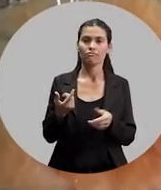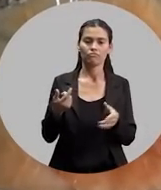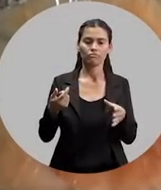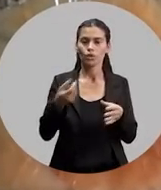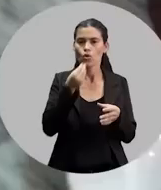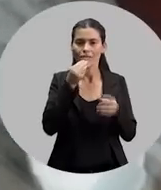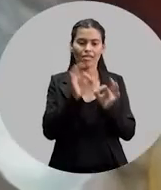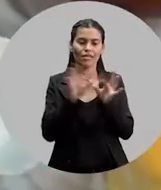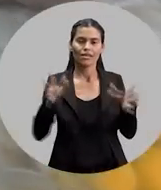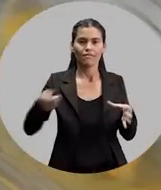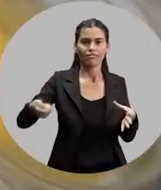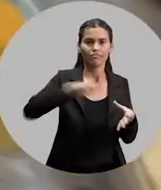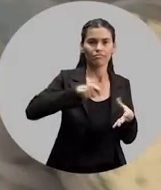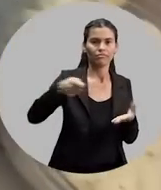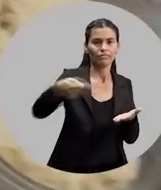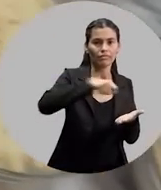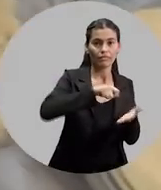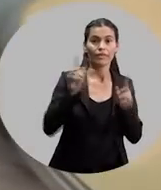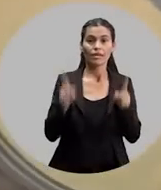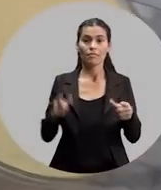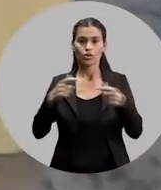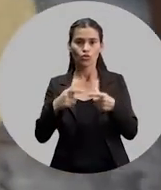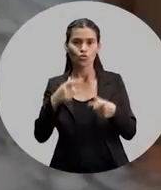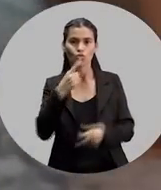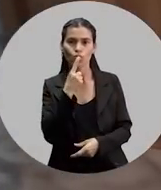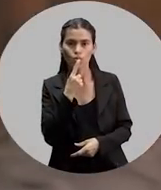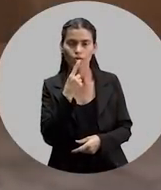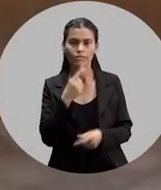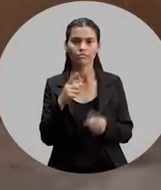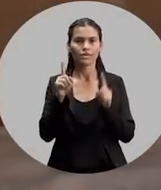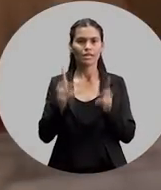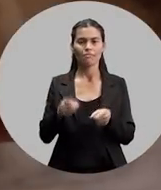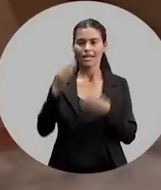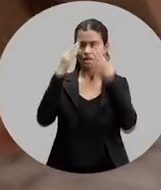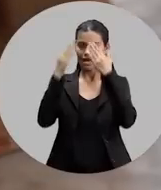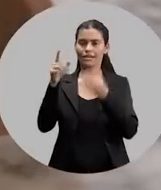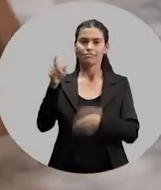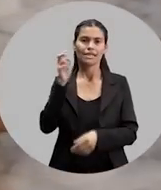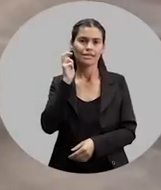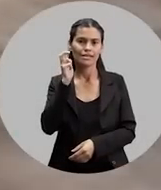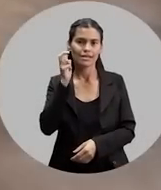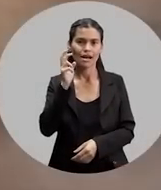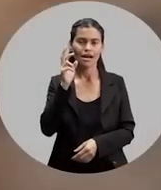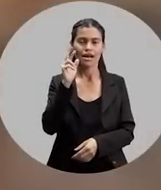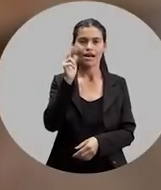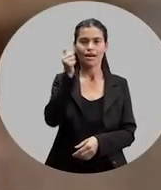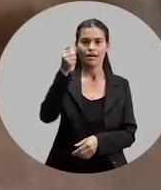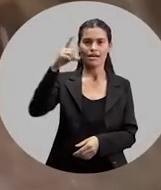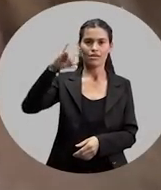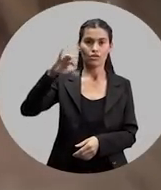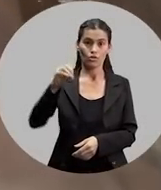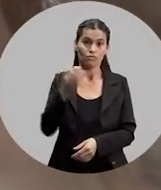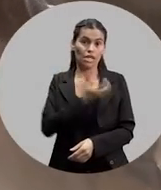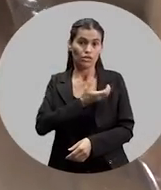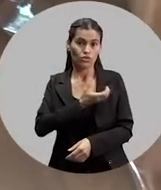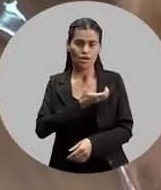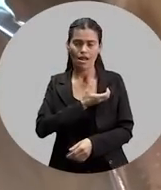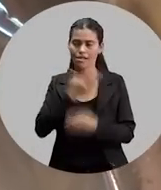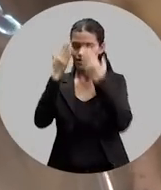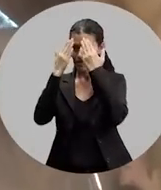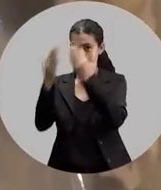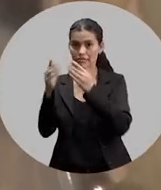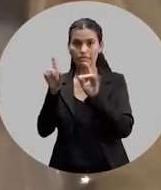servicio de buffet, tortas. Inmensamente agradecida a la gente de Radio Nacional del Paraguay.